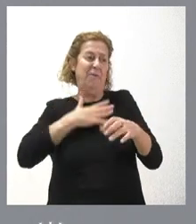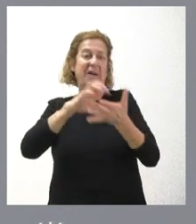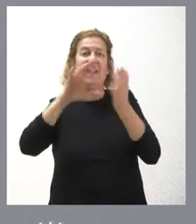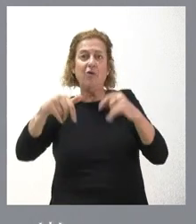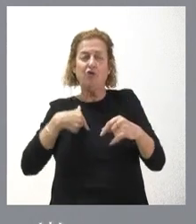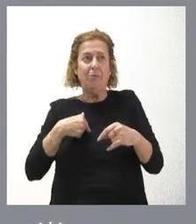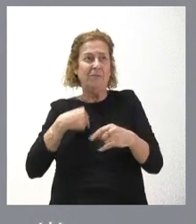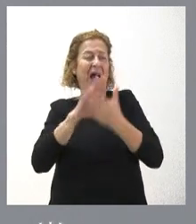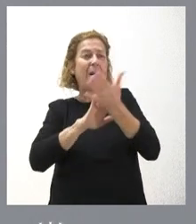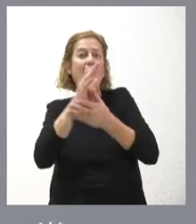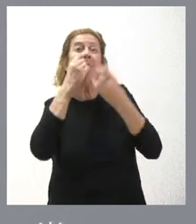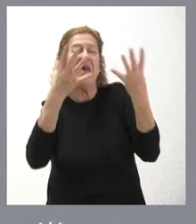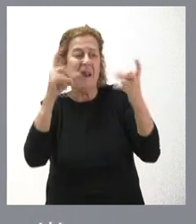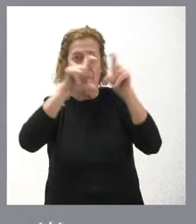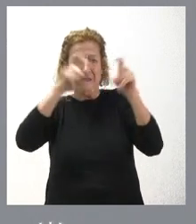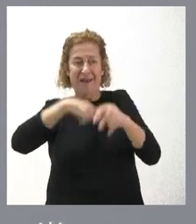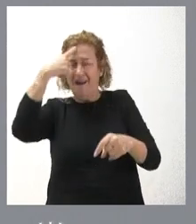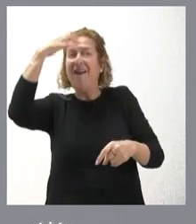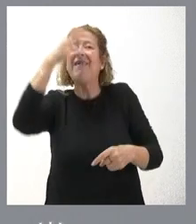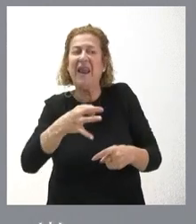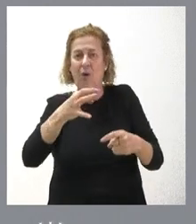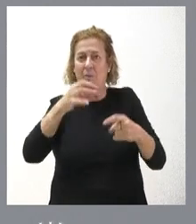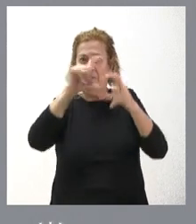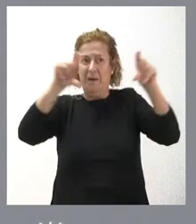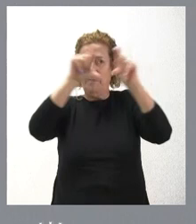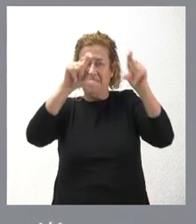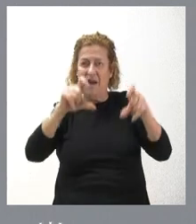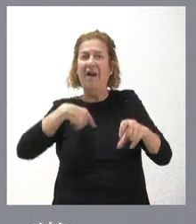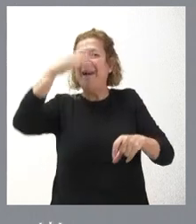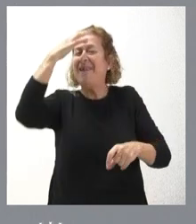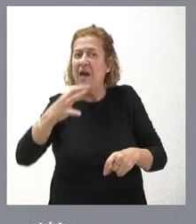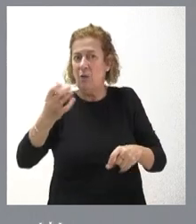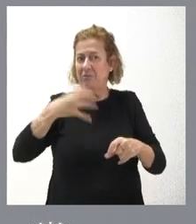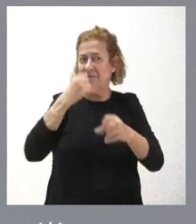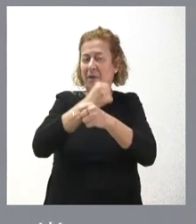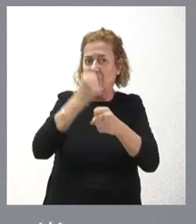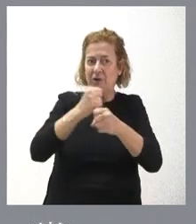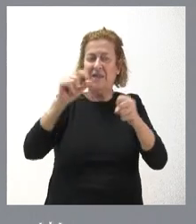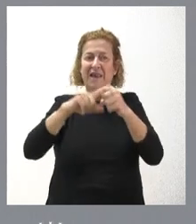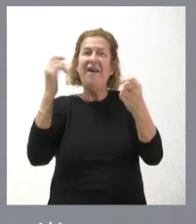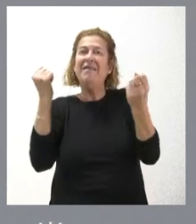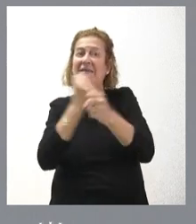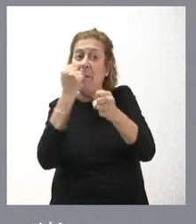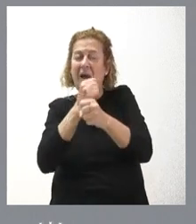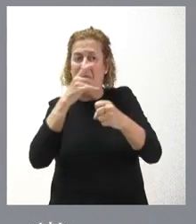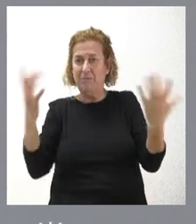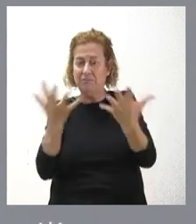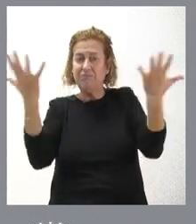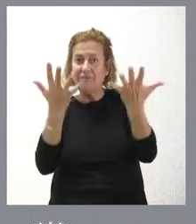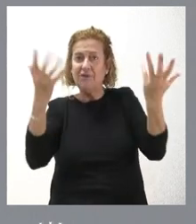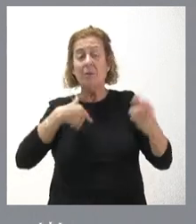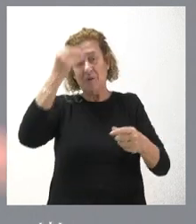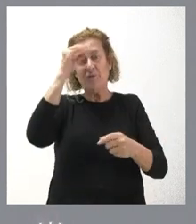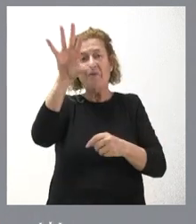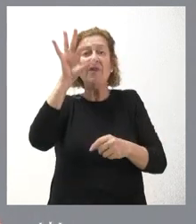el emprendimiento que cree en los trabajadores que cree en quien crea actividad productiva y trabaja para que esto se pueda producir Yo creo que es una decisión